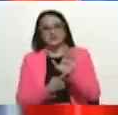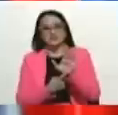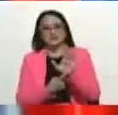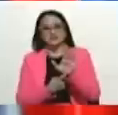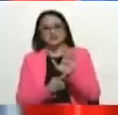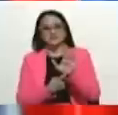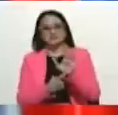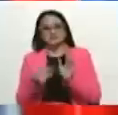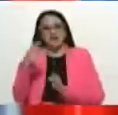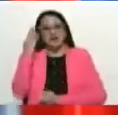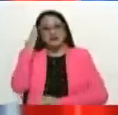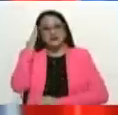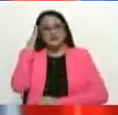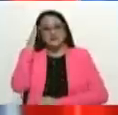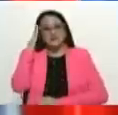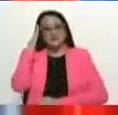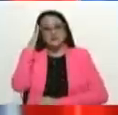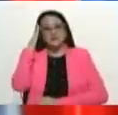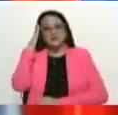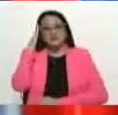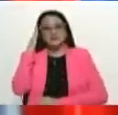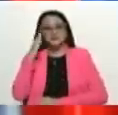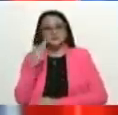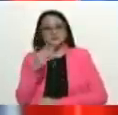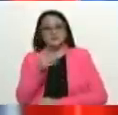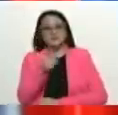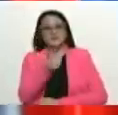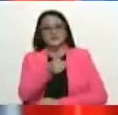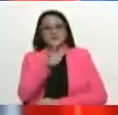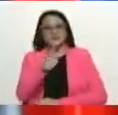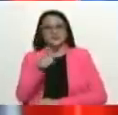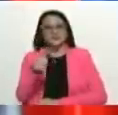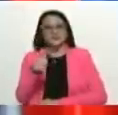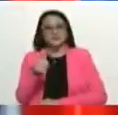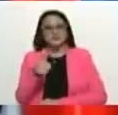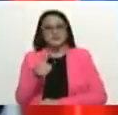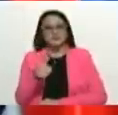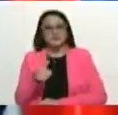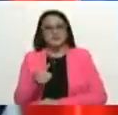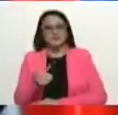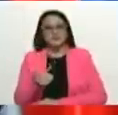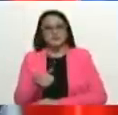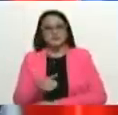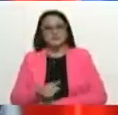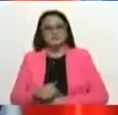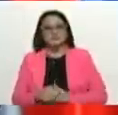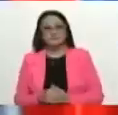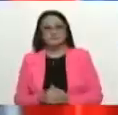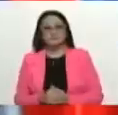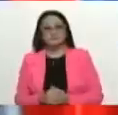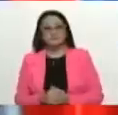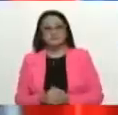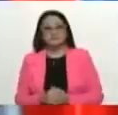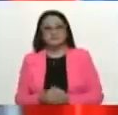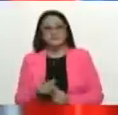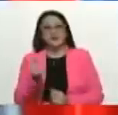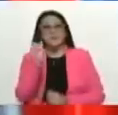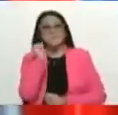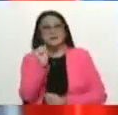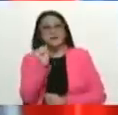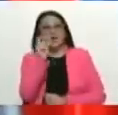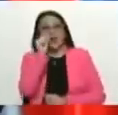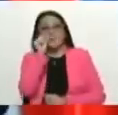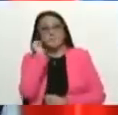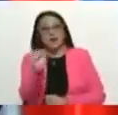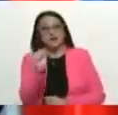para que identifiquemos uno a uno quiénes son estos sujetos. El matador escapó,